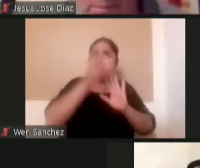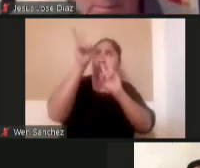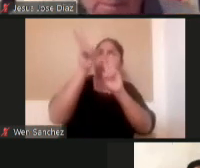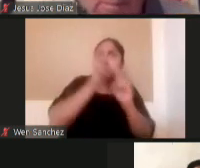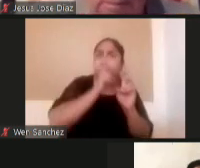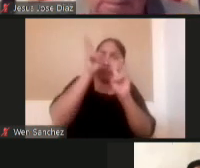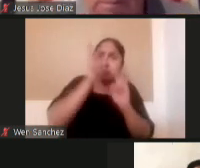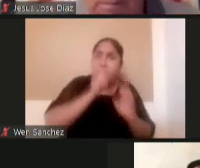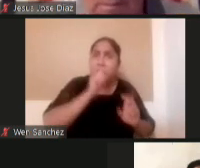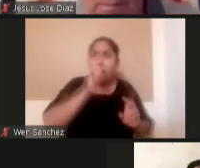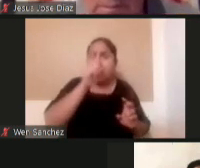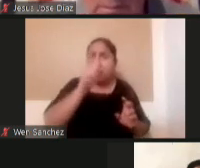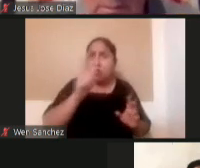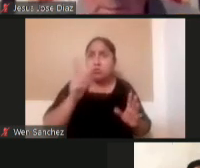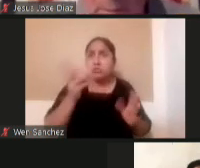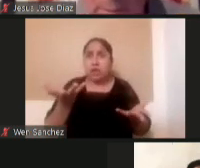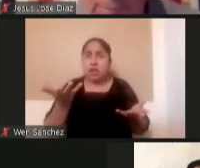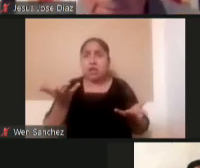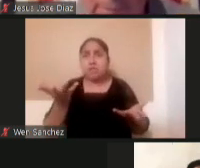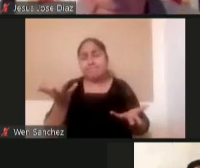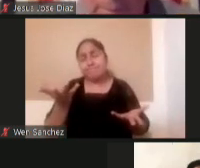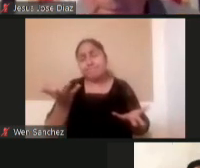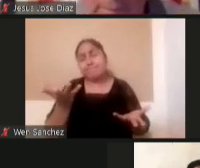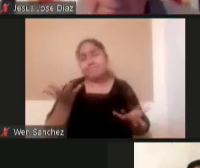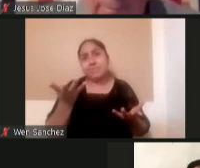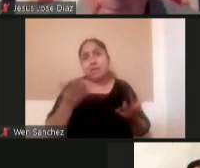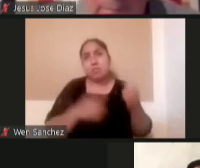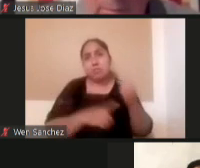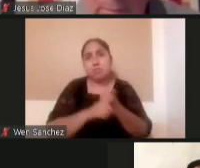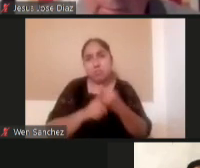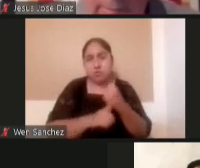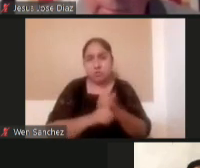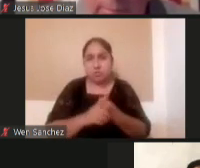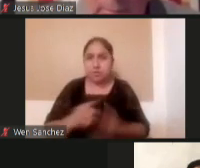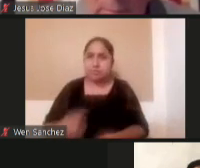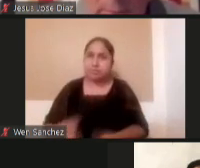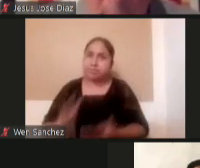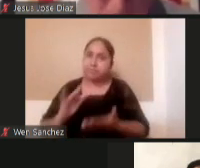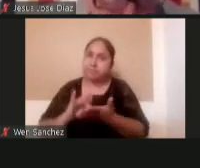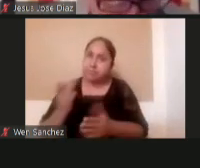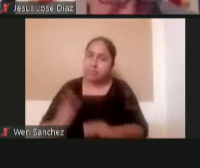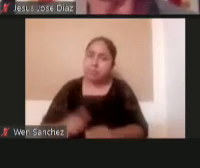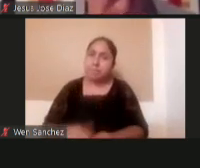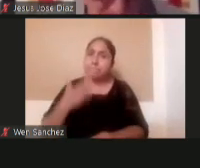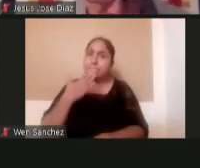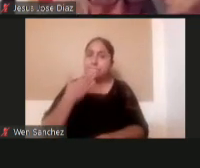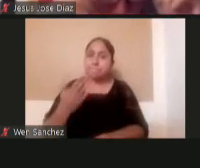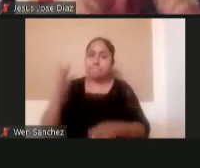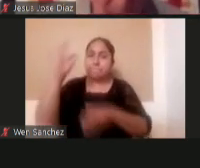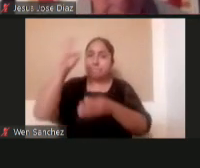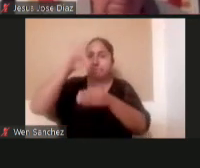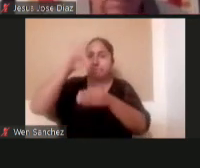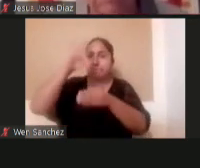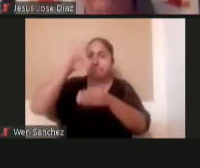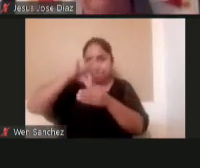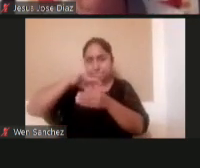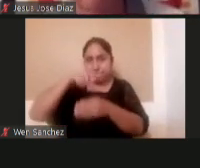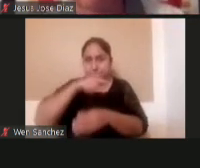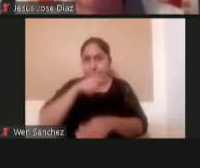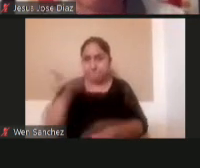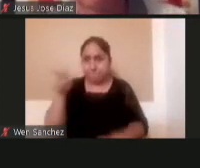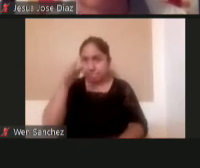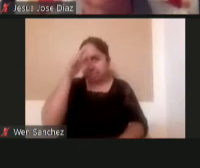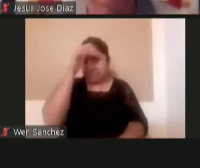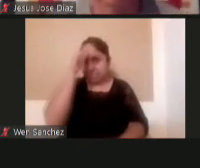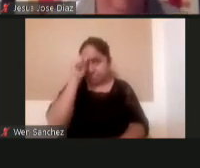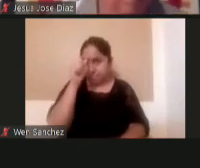Muchas gracias, señora María Elena Mendoza. Vamos a proceder a votar la modificación que propone